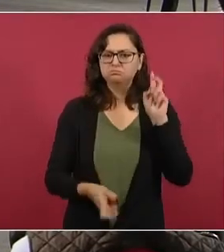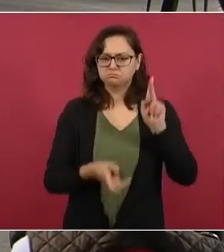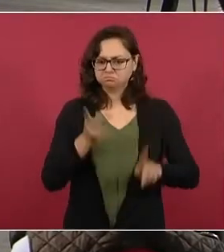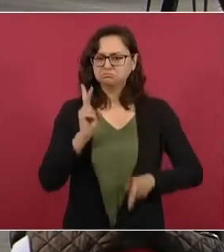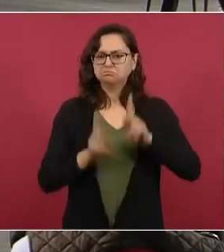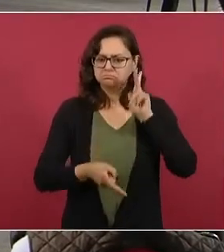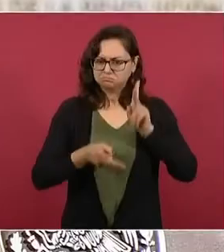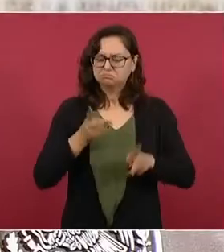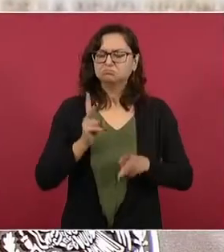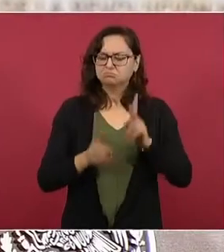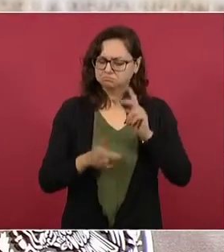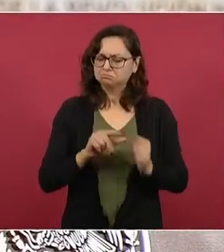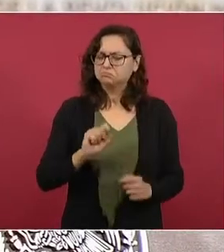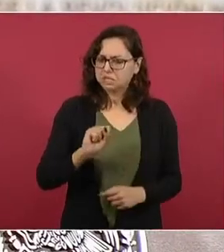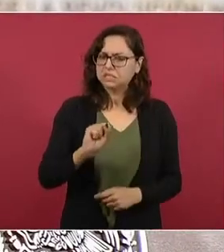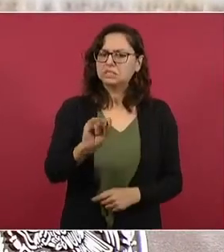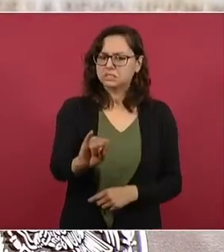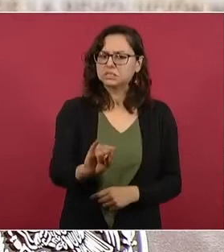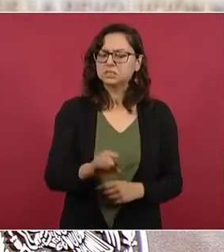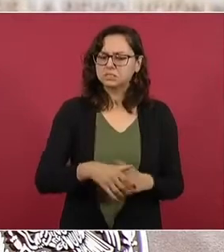porque